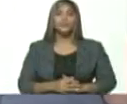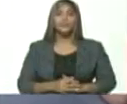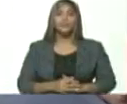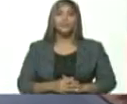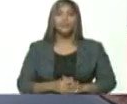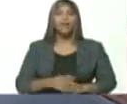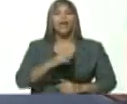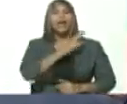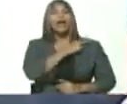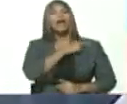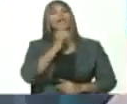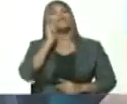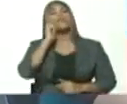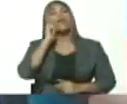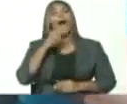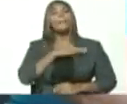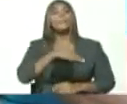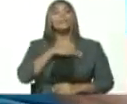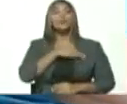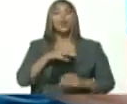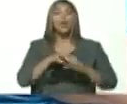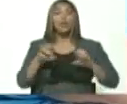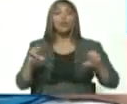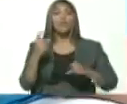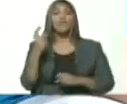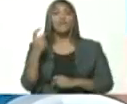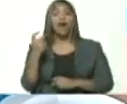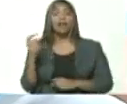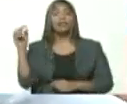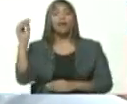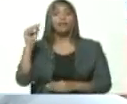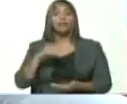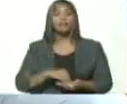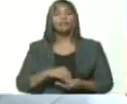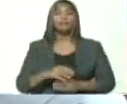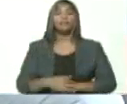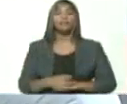Las jefas de las misiones educativas faltaron, Márquez.